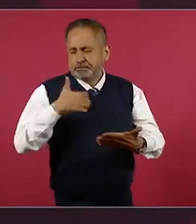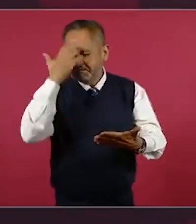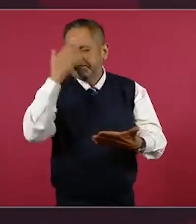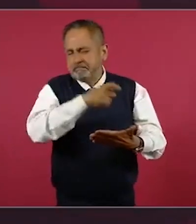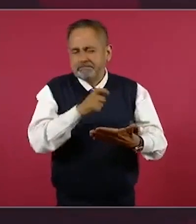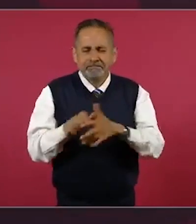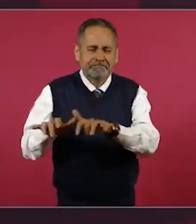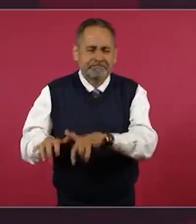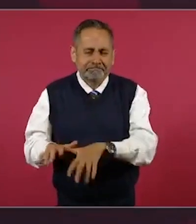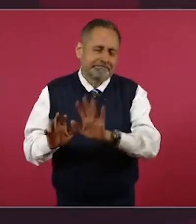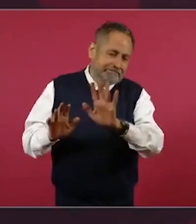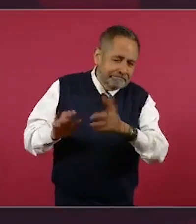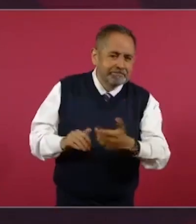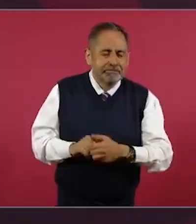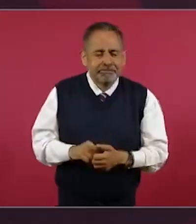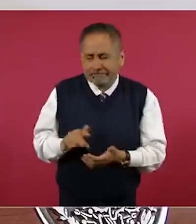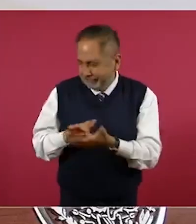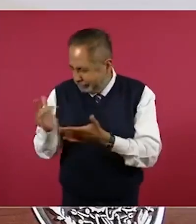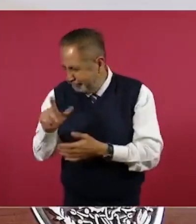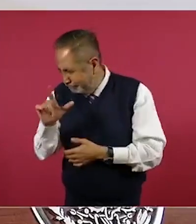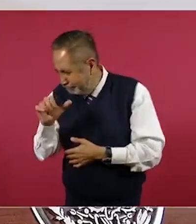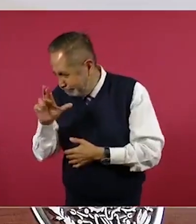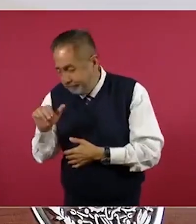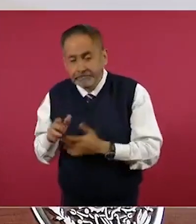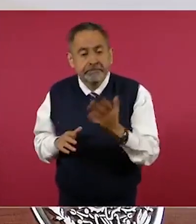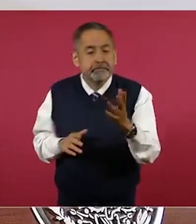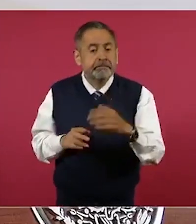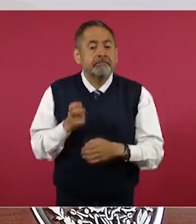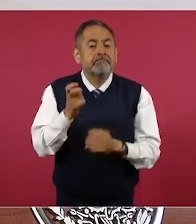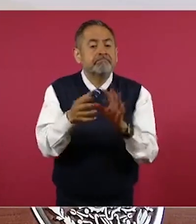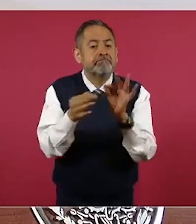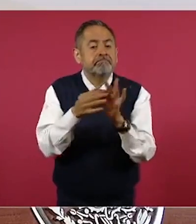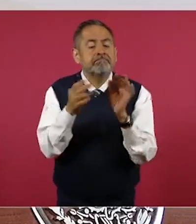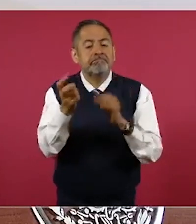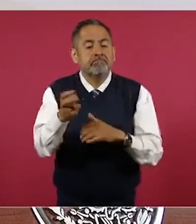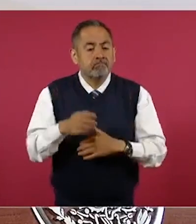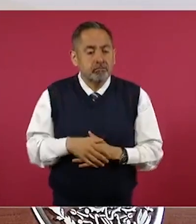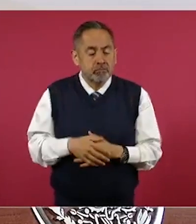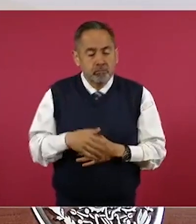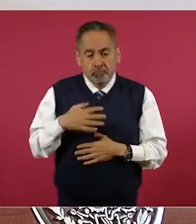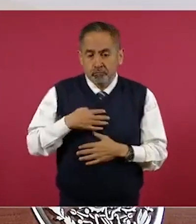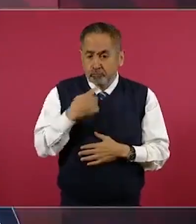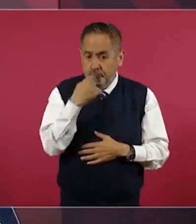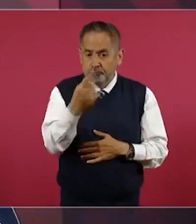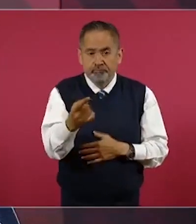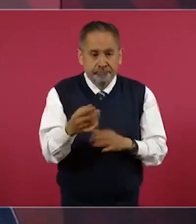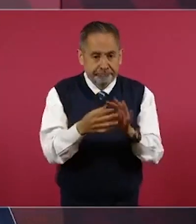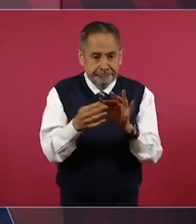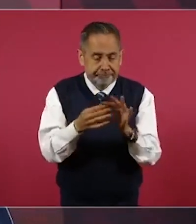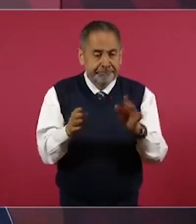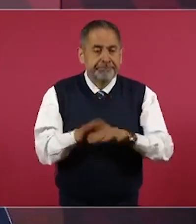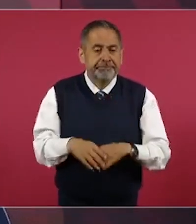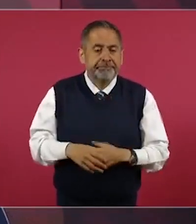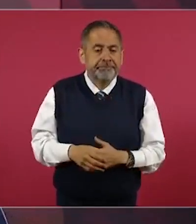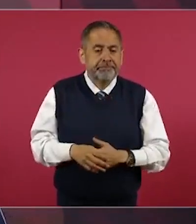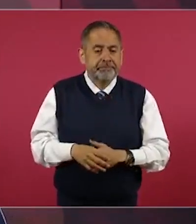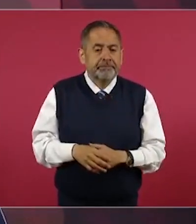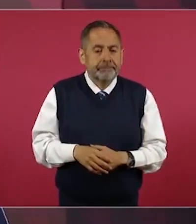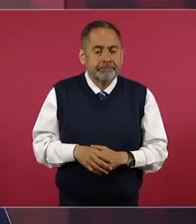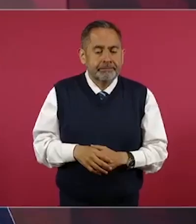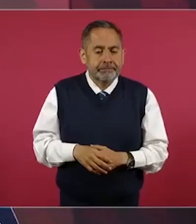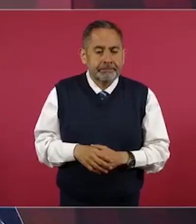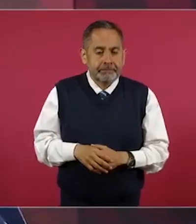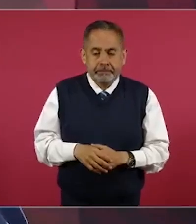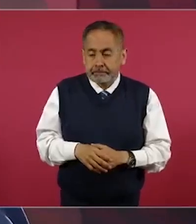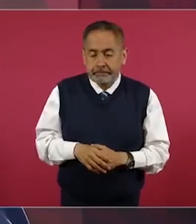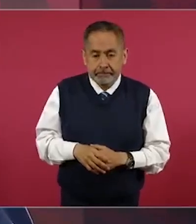pero me voy a dedicar eh A eso eh les decía que cada vez que escribía